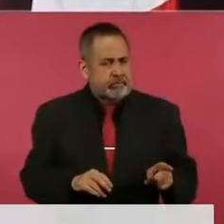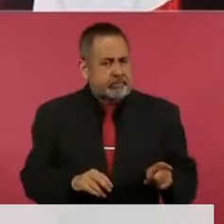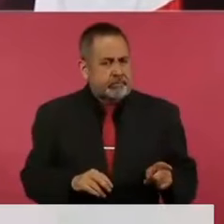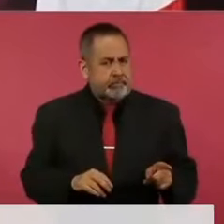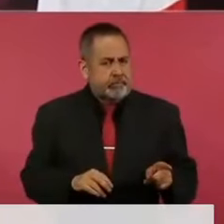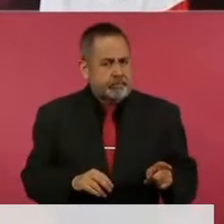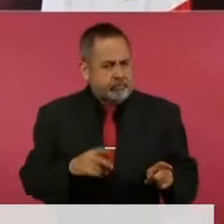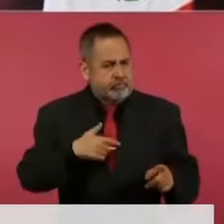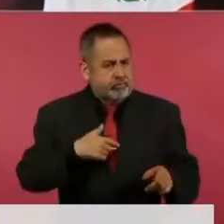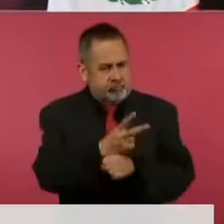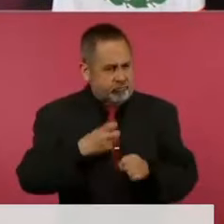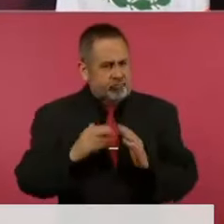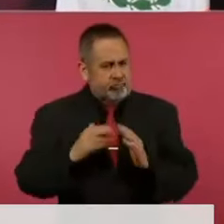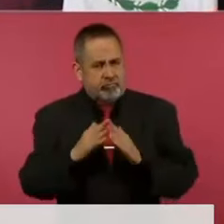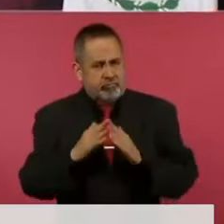la casa